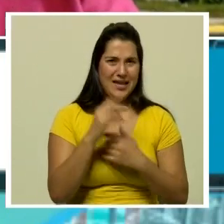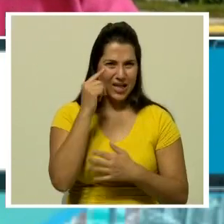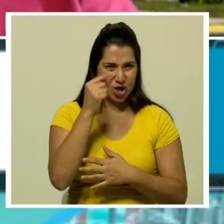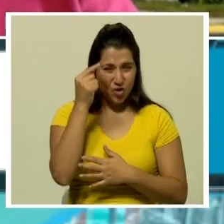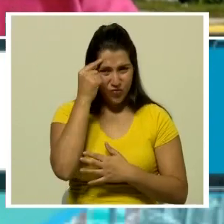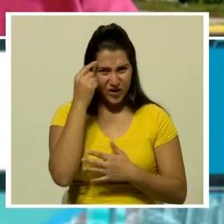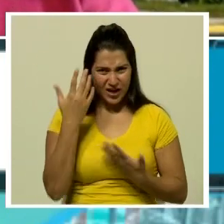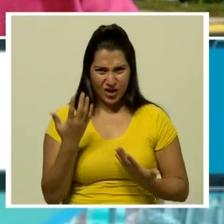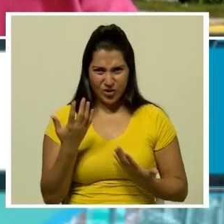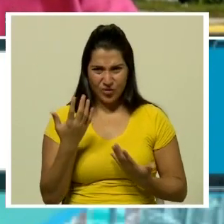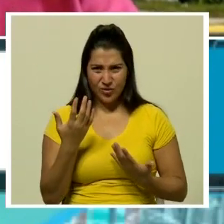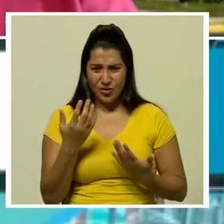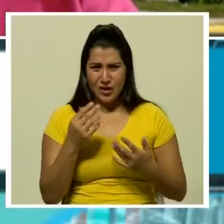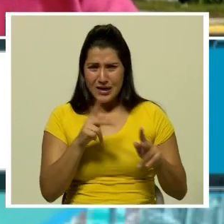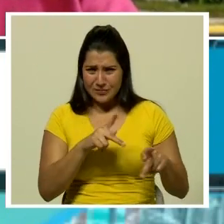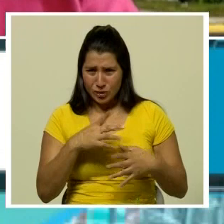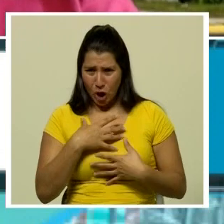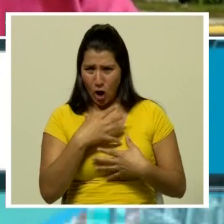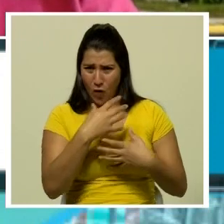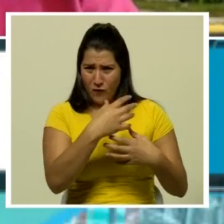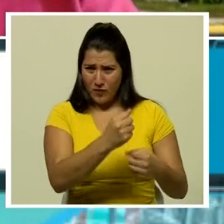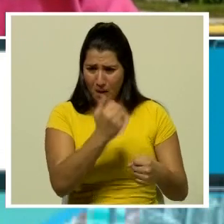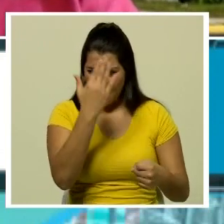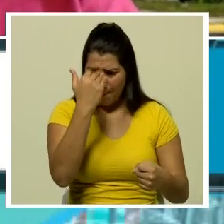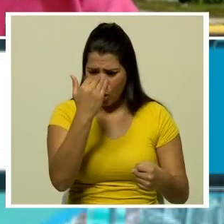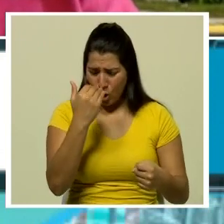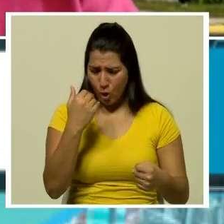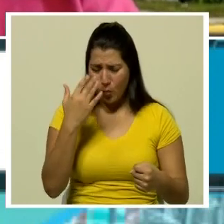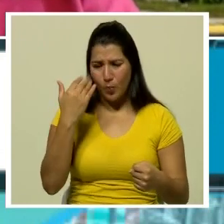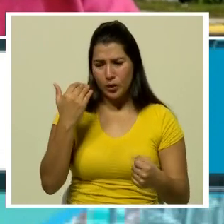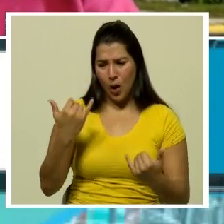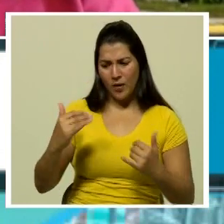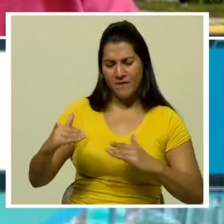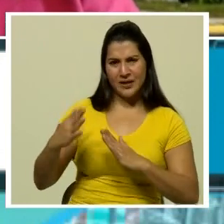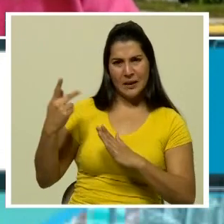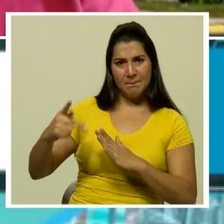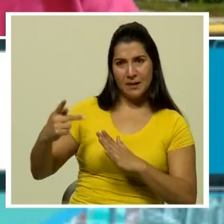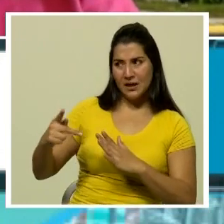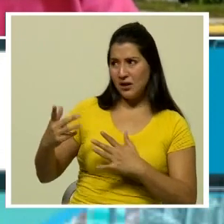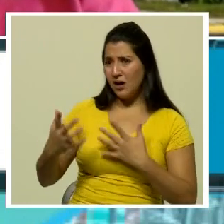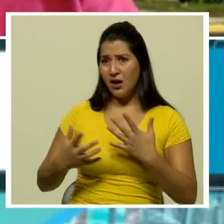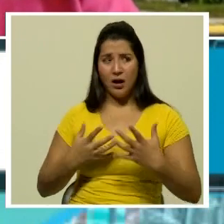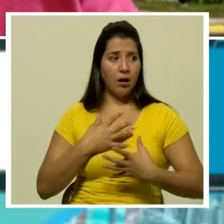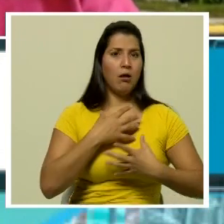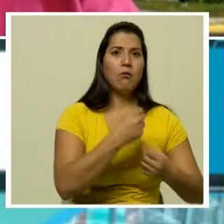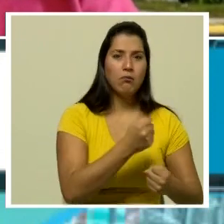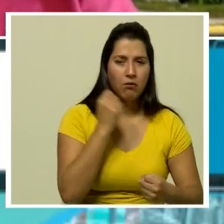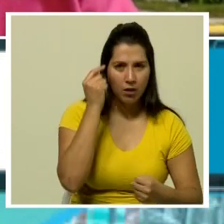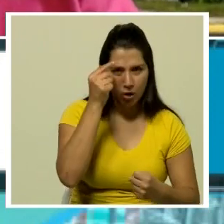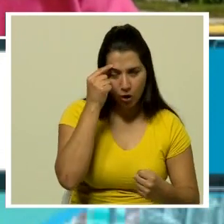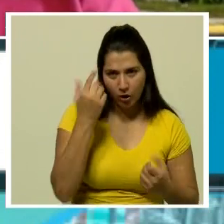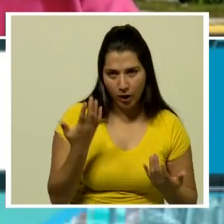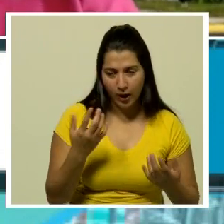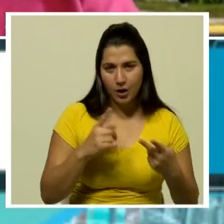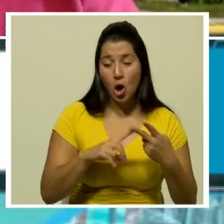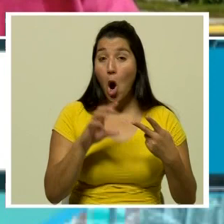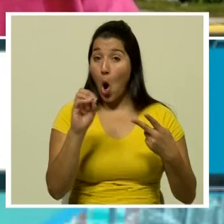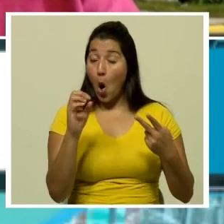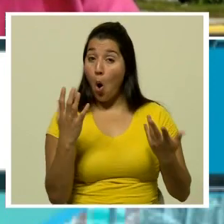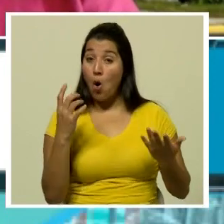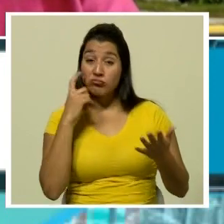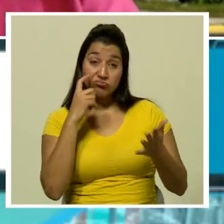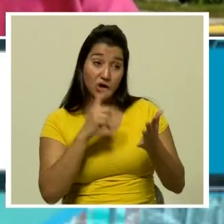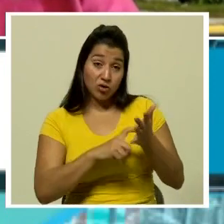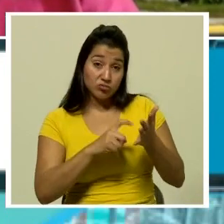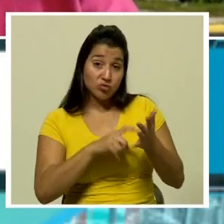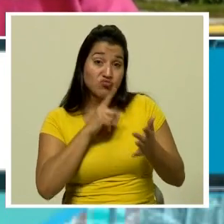de temor de la gente ante un peligro o un reconocimiento real al buen trabajo en contención de